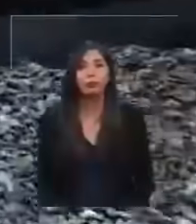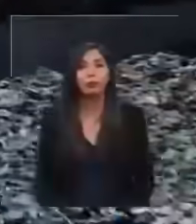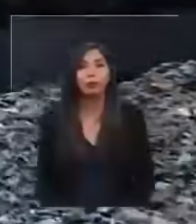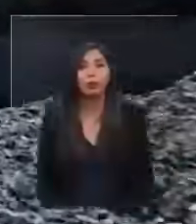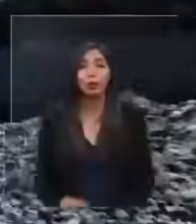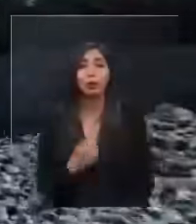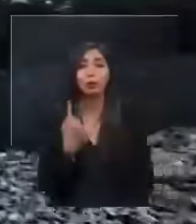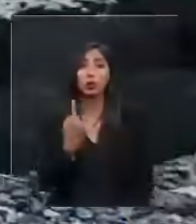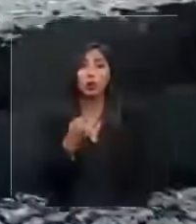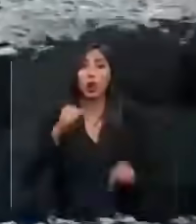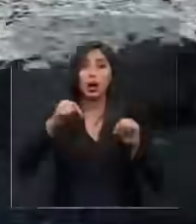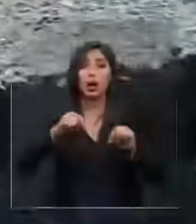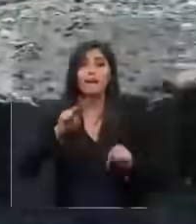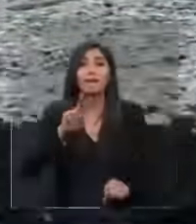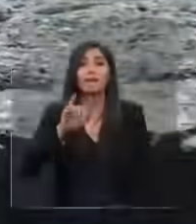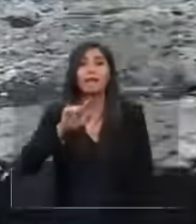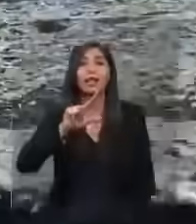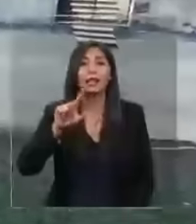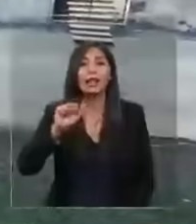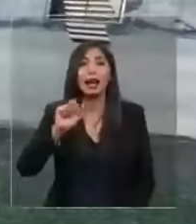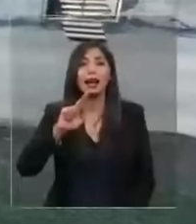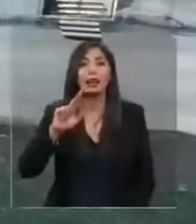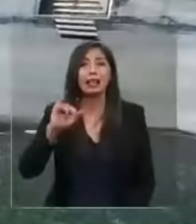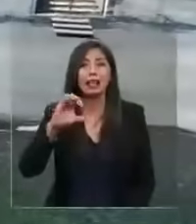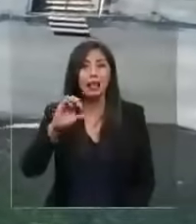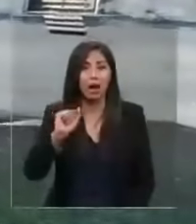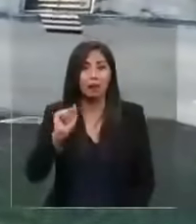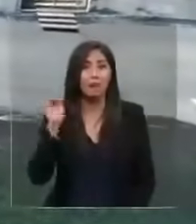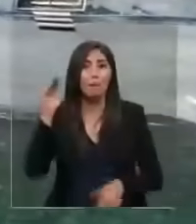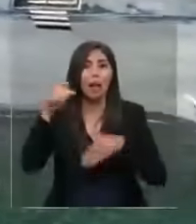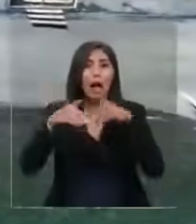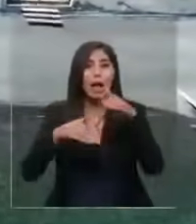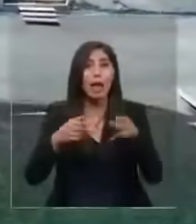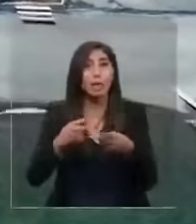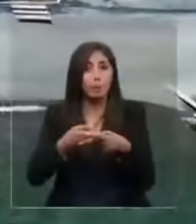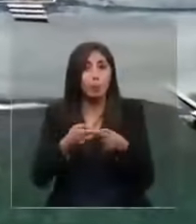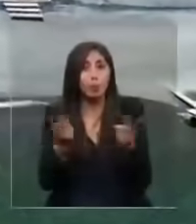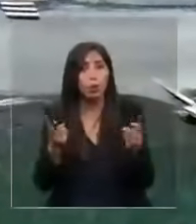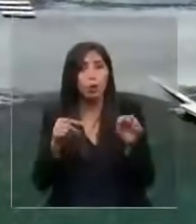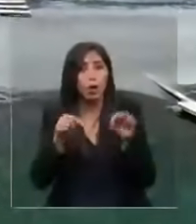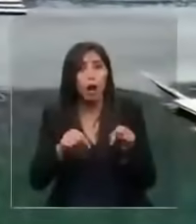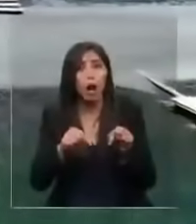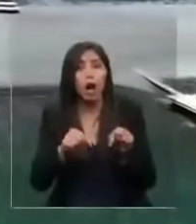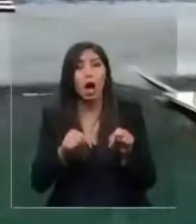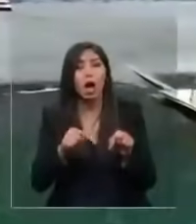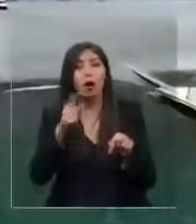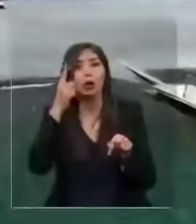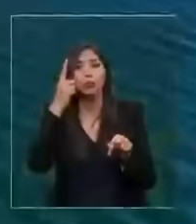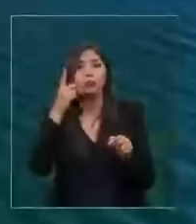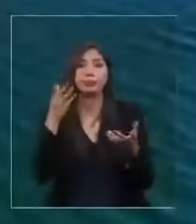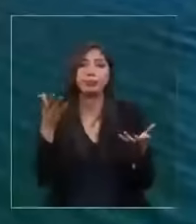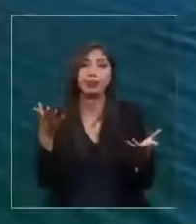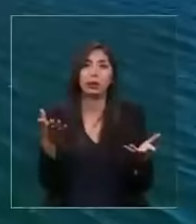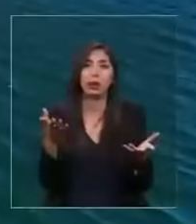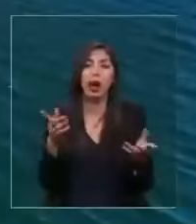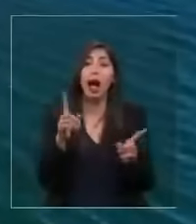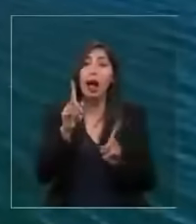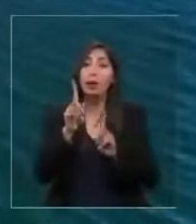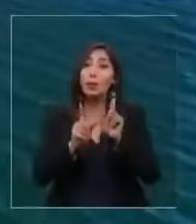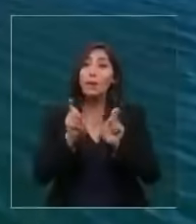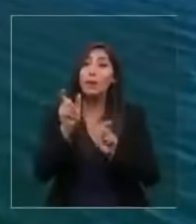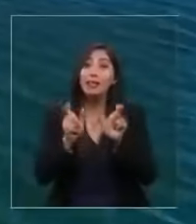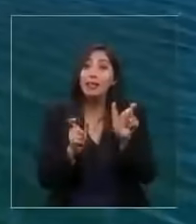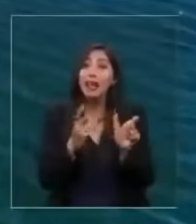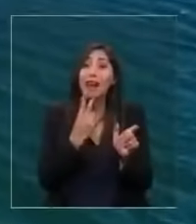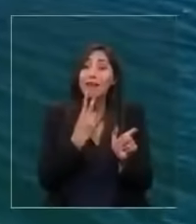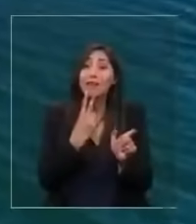Estamos en Villarrica, sector Playa Linda. En teoría, una playa pública, aunque en la práctica poco de eso tiene. Al menos para algunos residentes